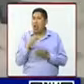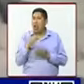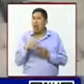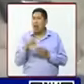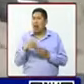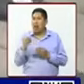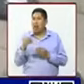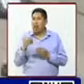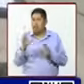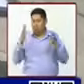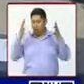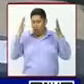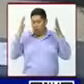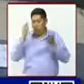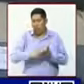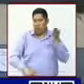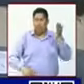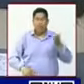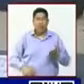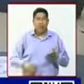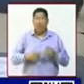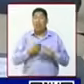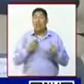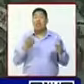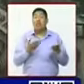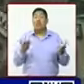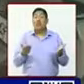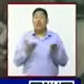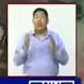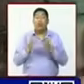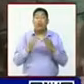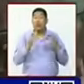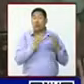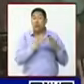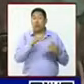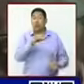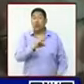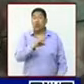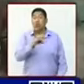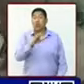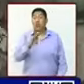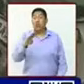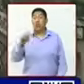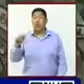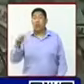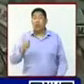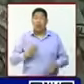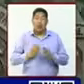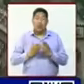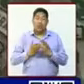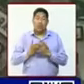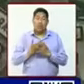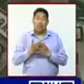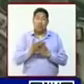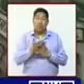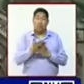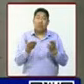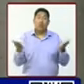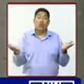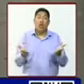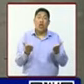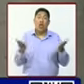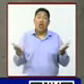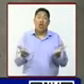dólares, que era trasladado desde la ciudad de Cochabamba, pasaba por nuestra ciudad, tenía como destino